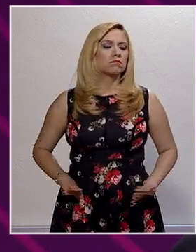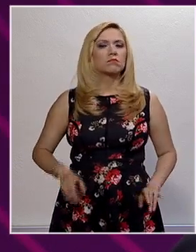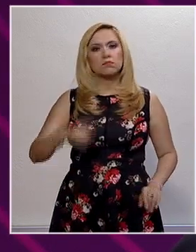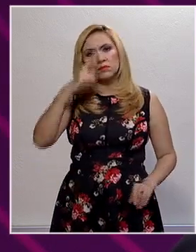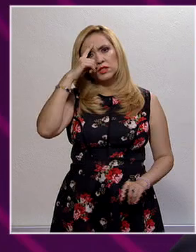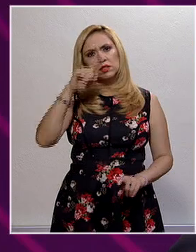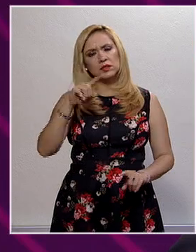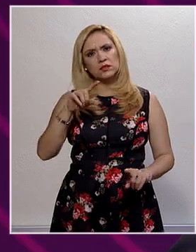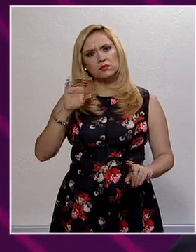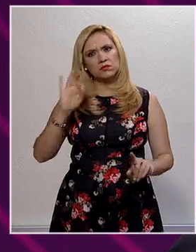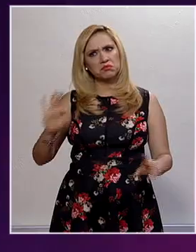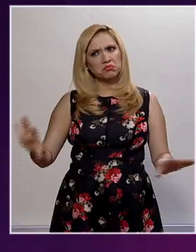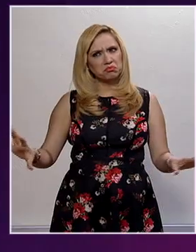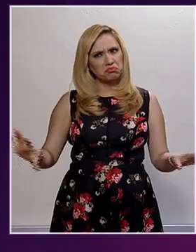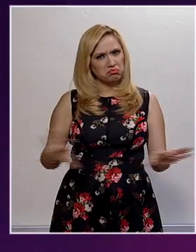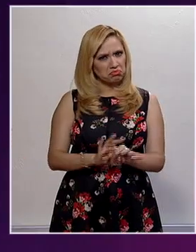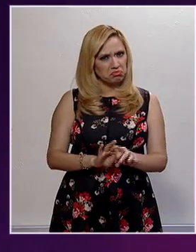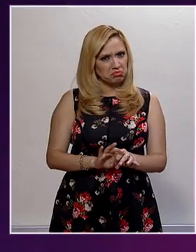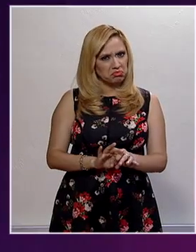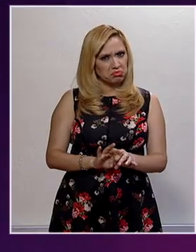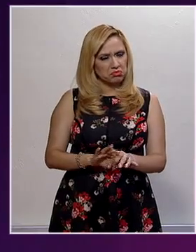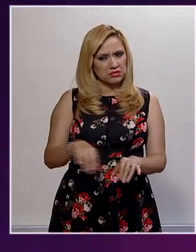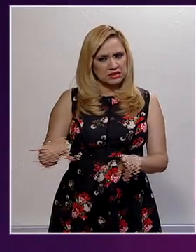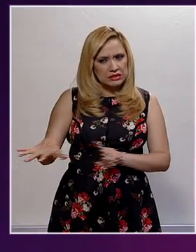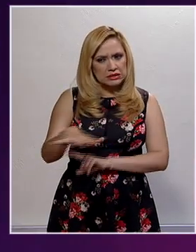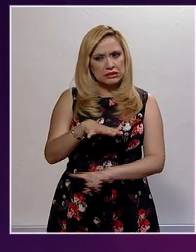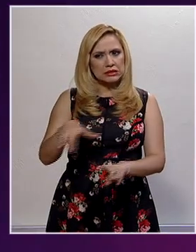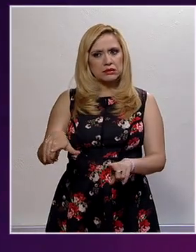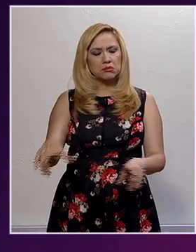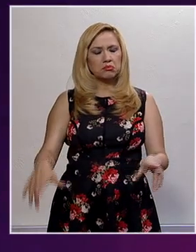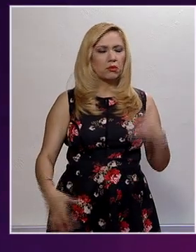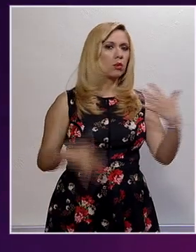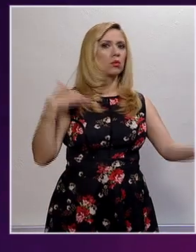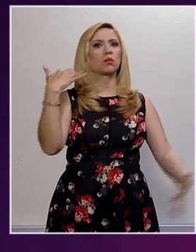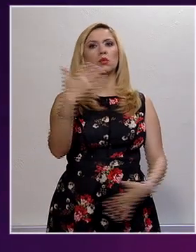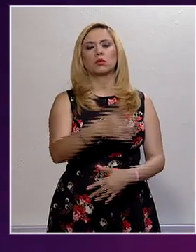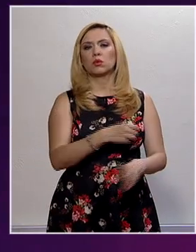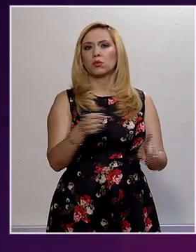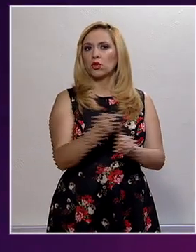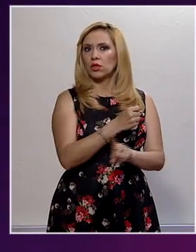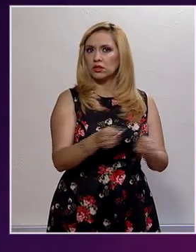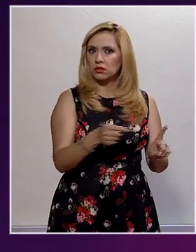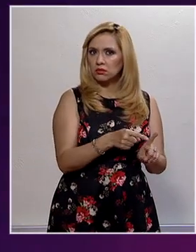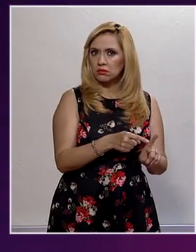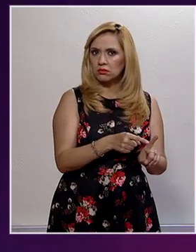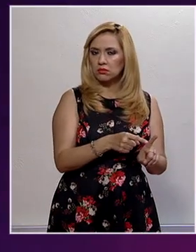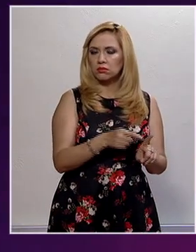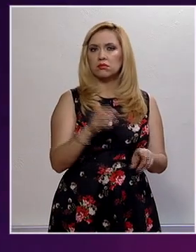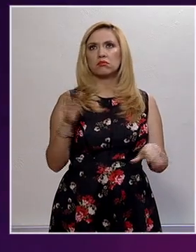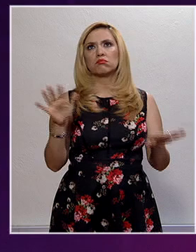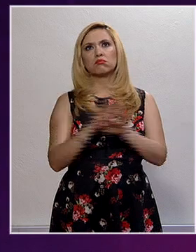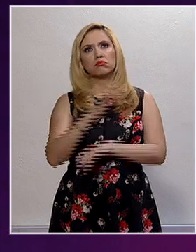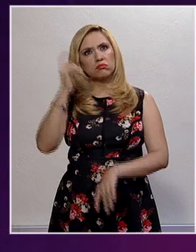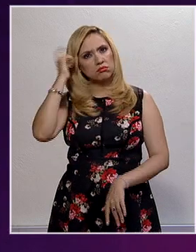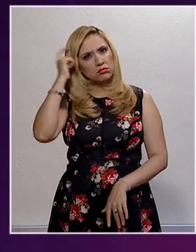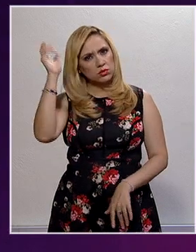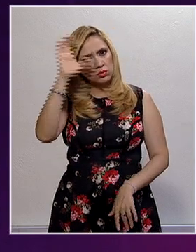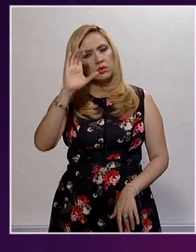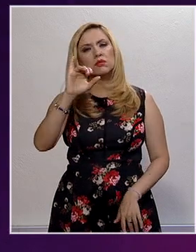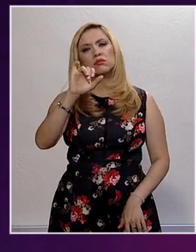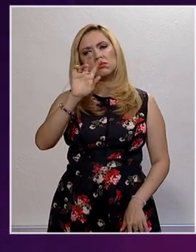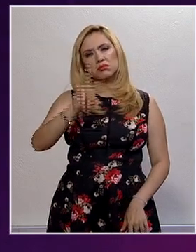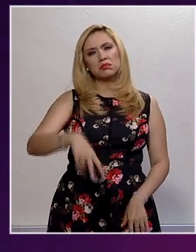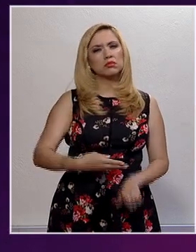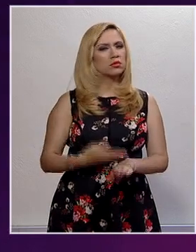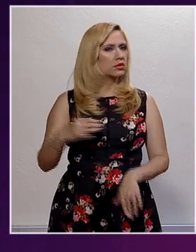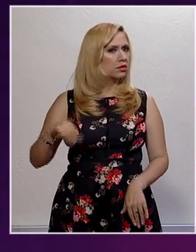de violencia y que además para hacer ese cambio necesita haber un cambio cultural profundo, ¿no? Sí, a mí me parece muy